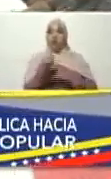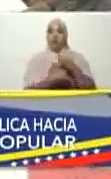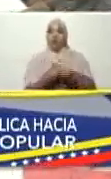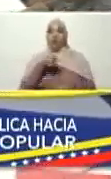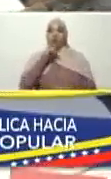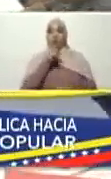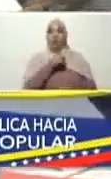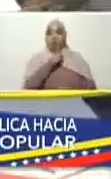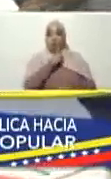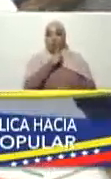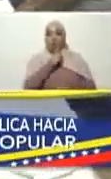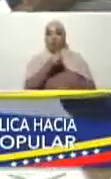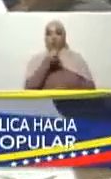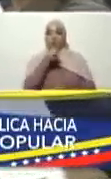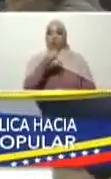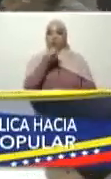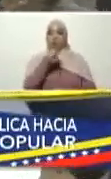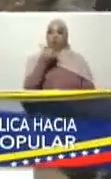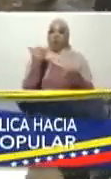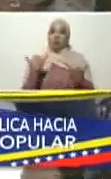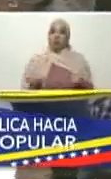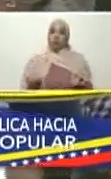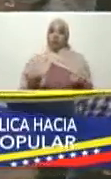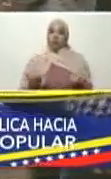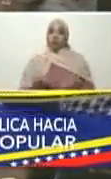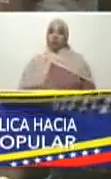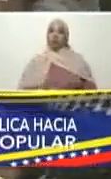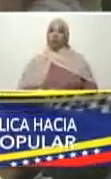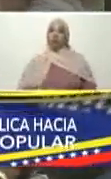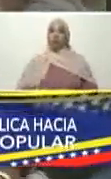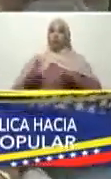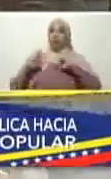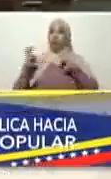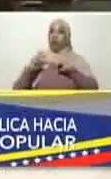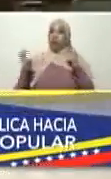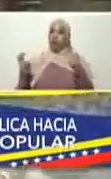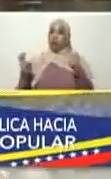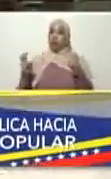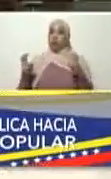mapa de temas.